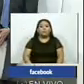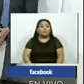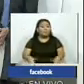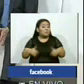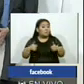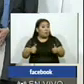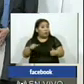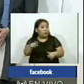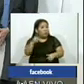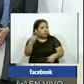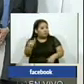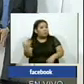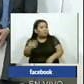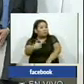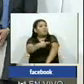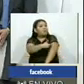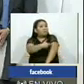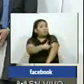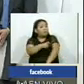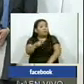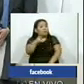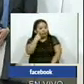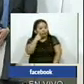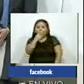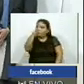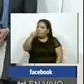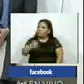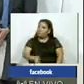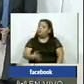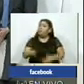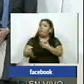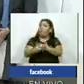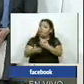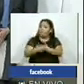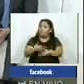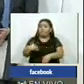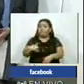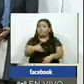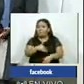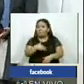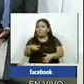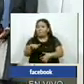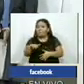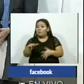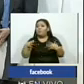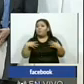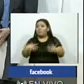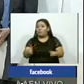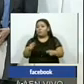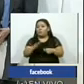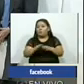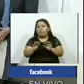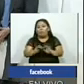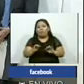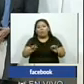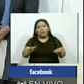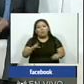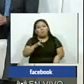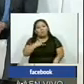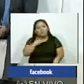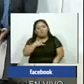Bien, a ponerse el día con el tema de las vacunas, hay que tomar muy en serio las advertencias que hacen las autoridades. Si bien los niños tal vez van a sentirse un